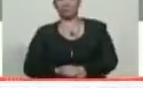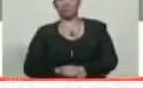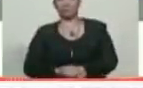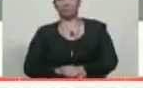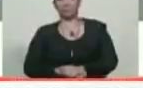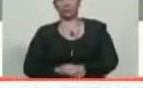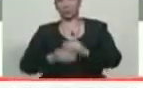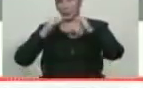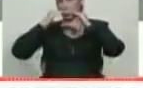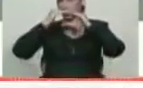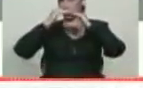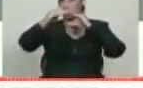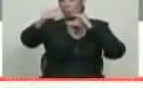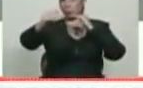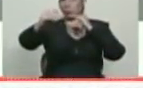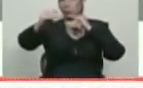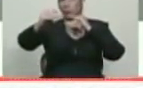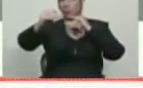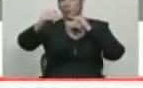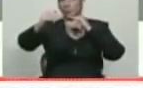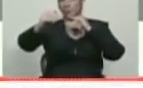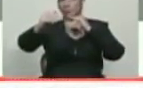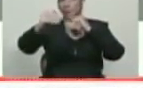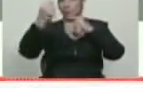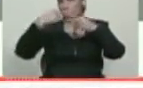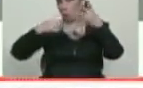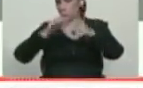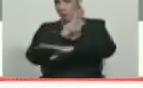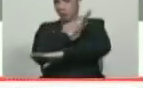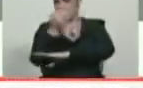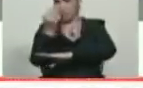amplio. Hay uno que otro, los tiburones por ahí.